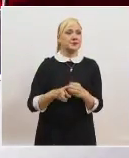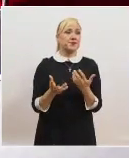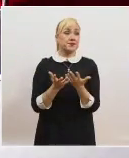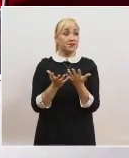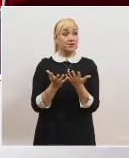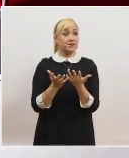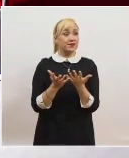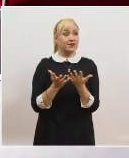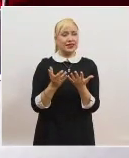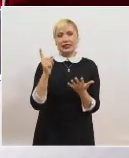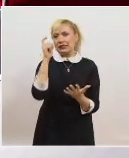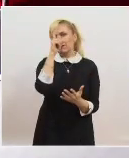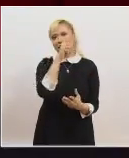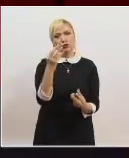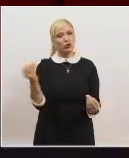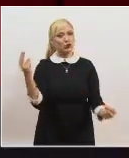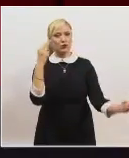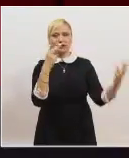es muy cuestionada.